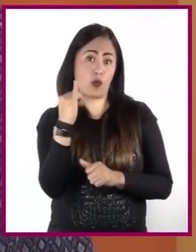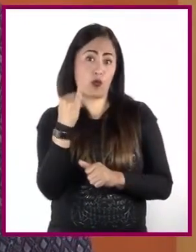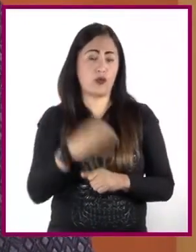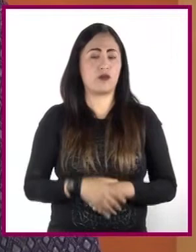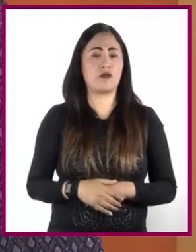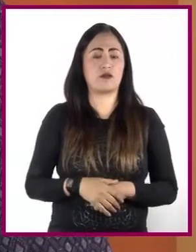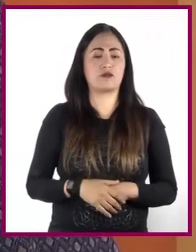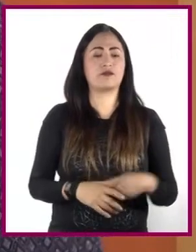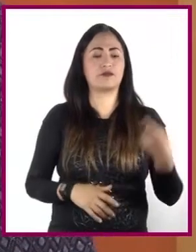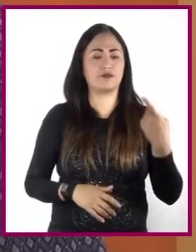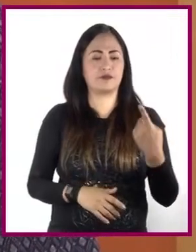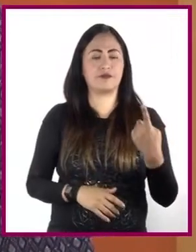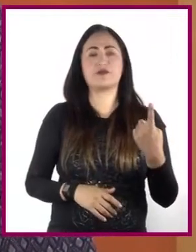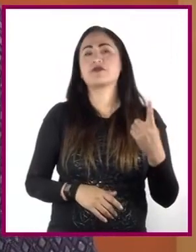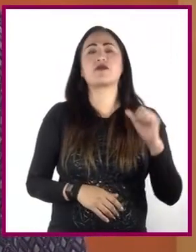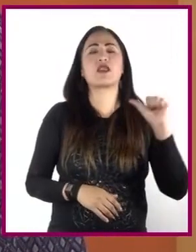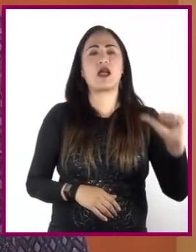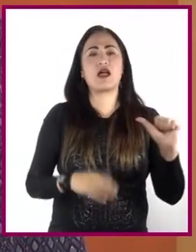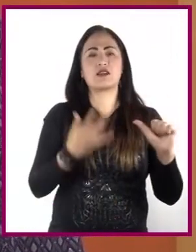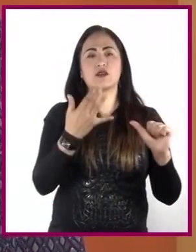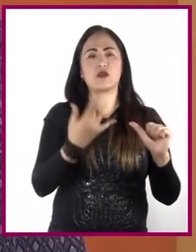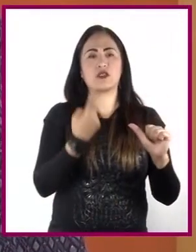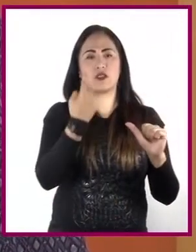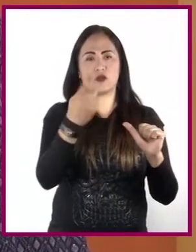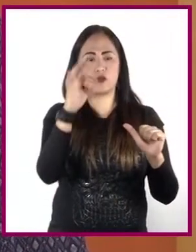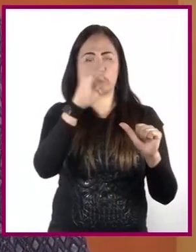A, 51%, B,